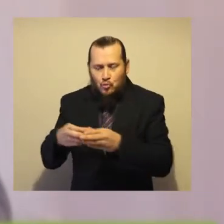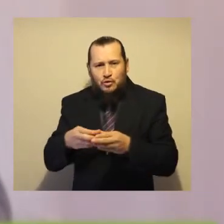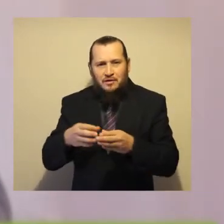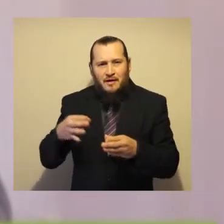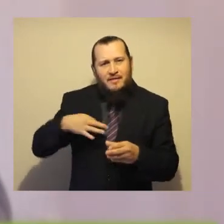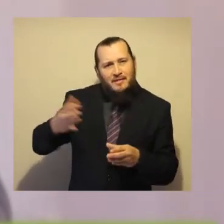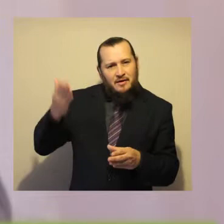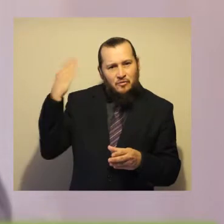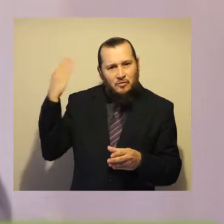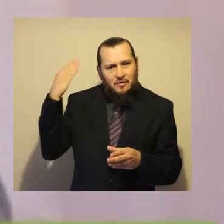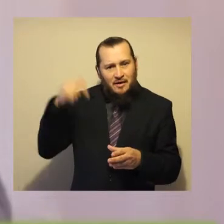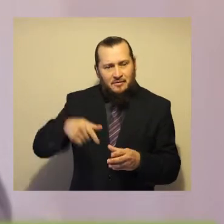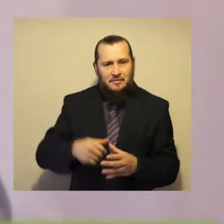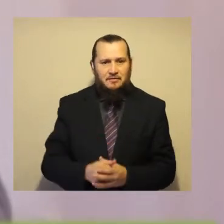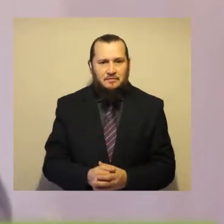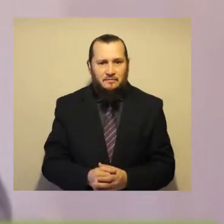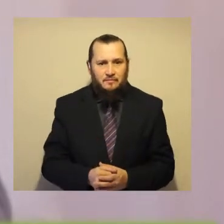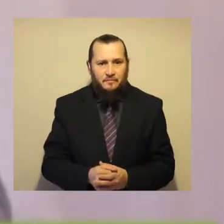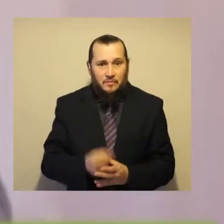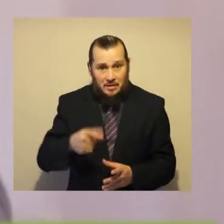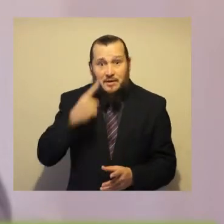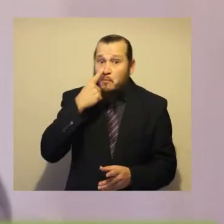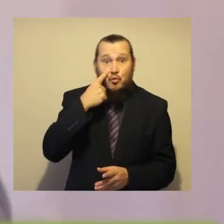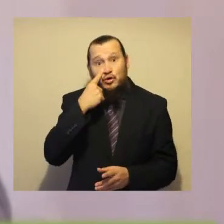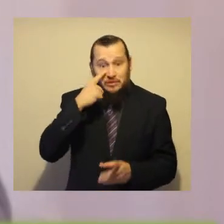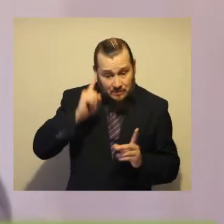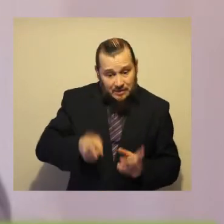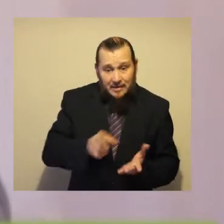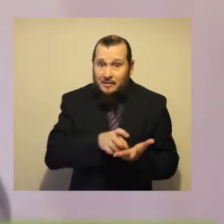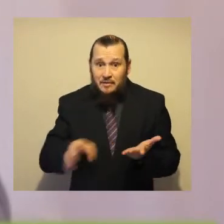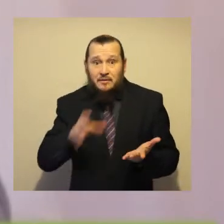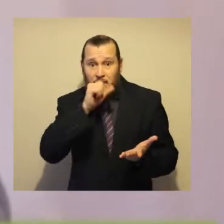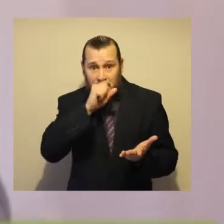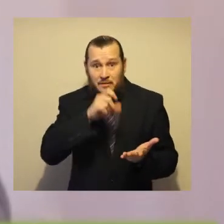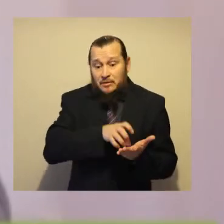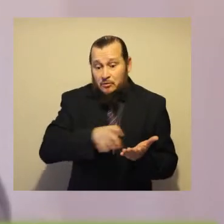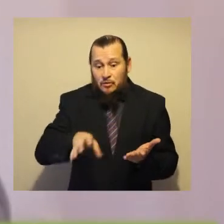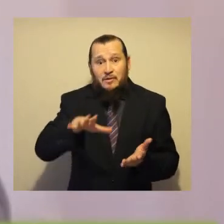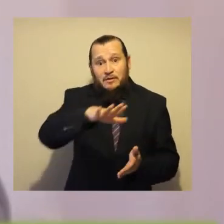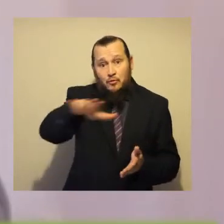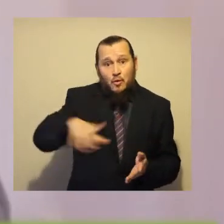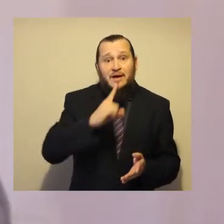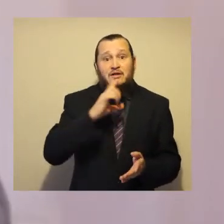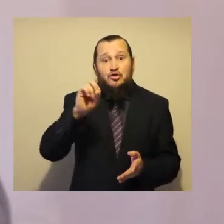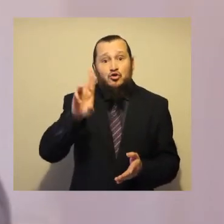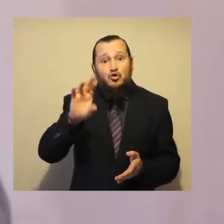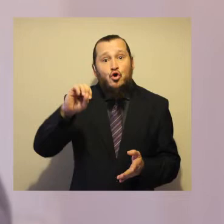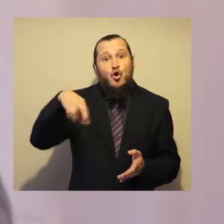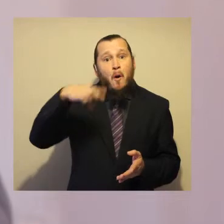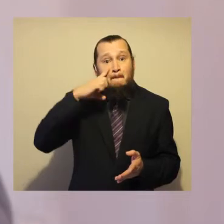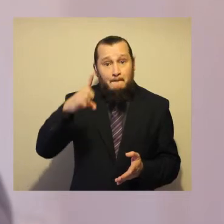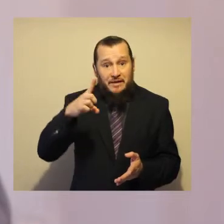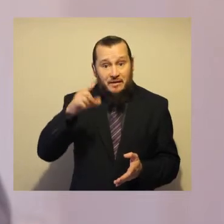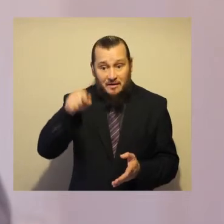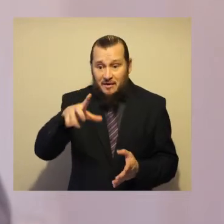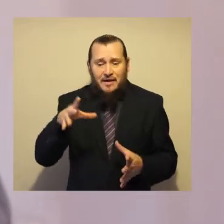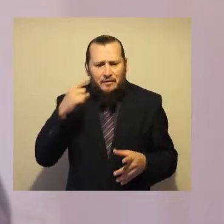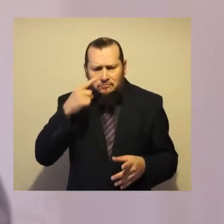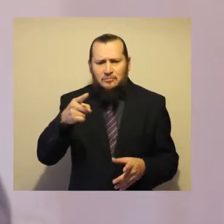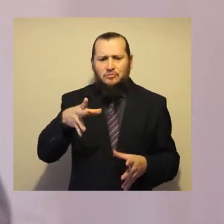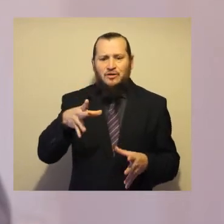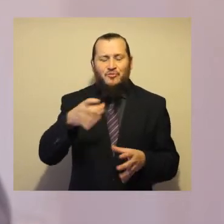a vista por un interés que tenía el municipio y que tiene la comunidad respecto a Toropí, nos encontramos que había un